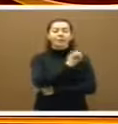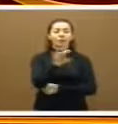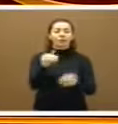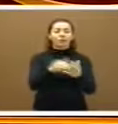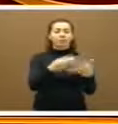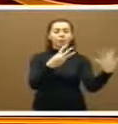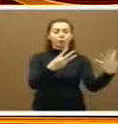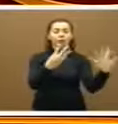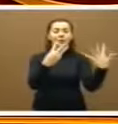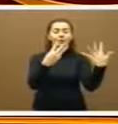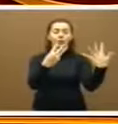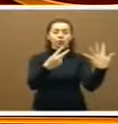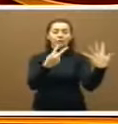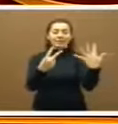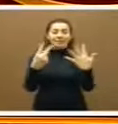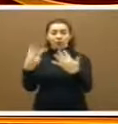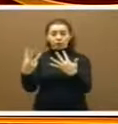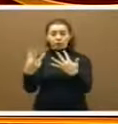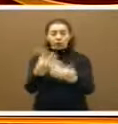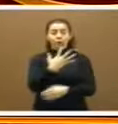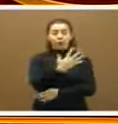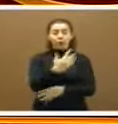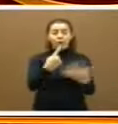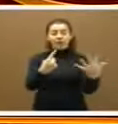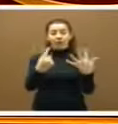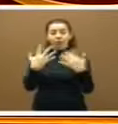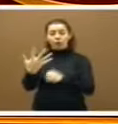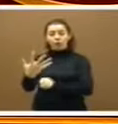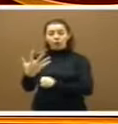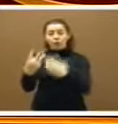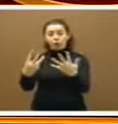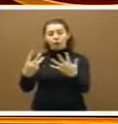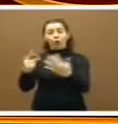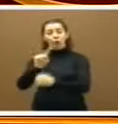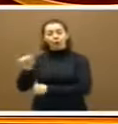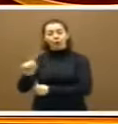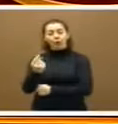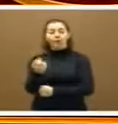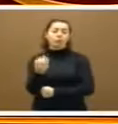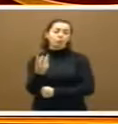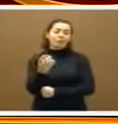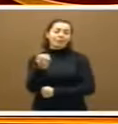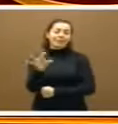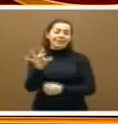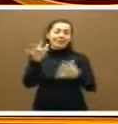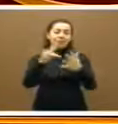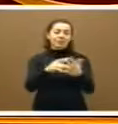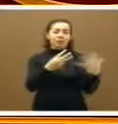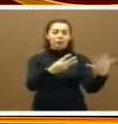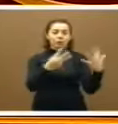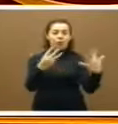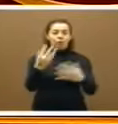.878, la cinco, seis y ocho y doce con registro de entrada número 15.888,